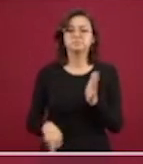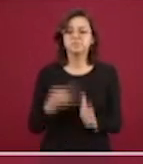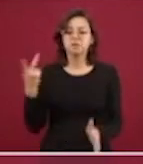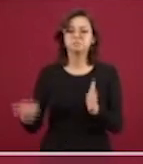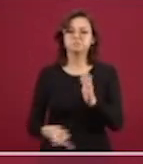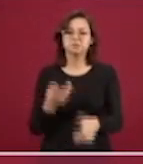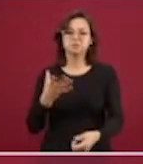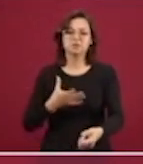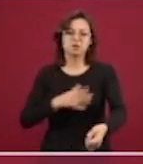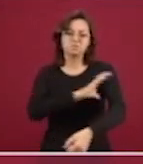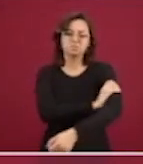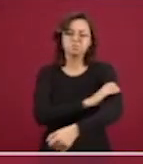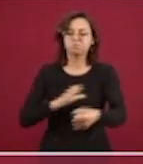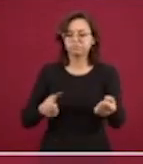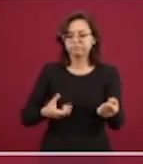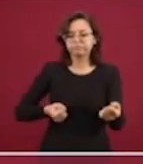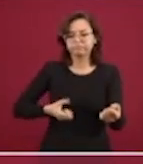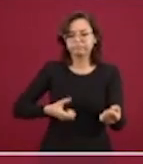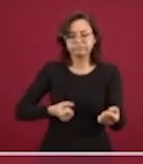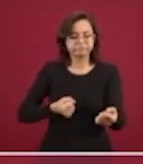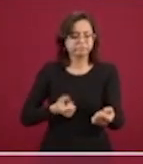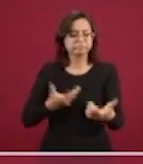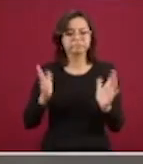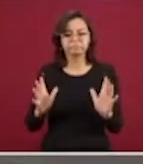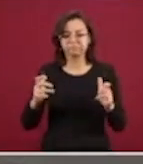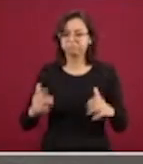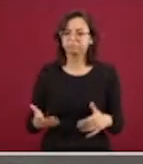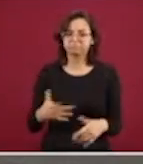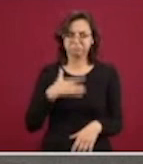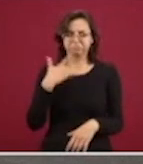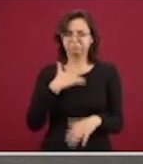estoy bien, traigo presión como de joven,